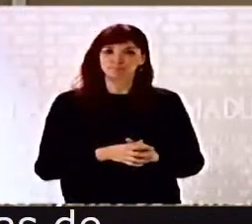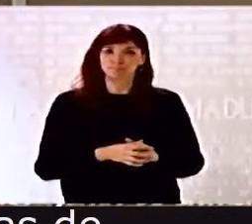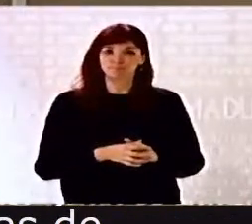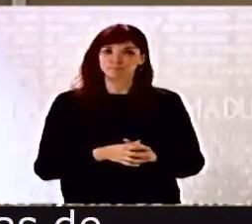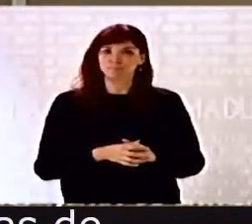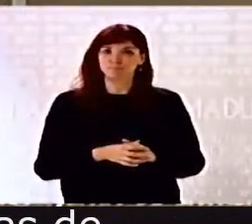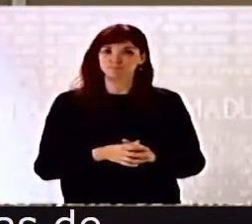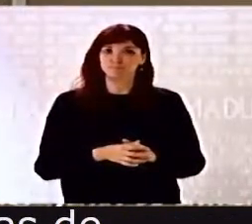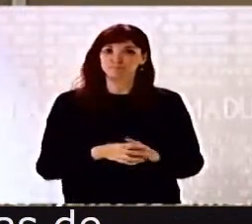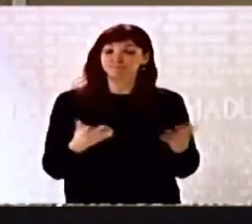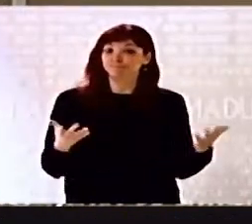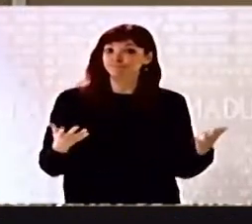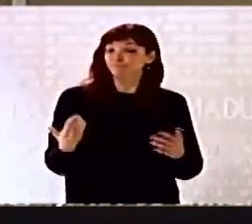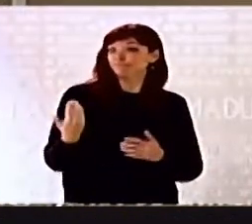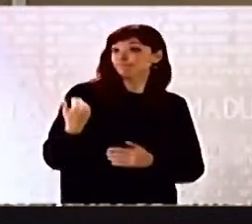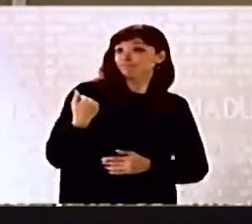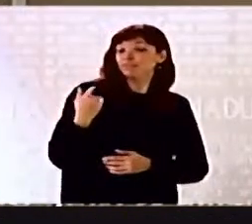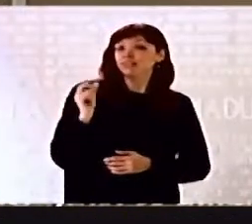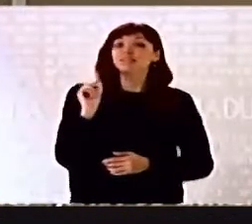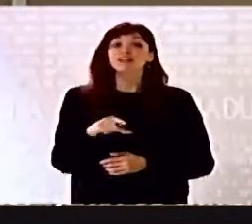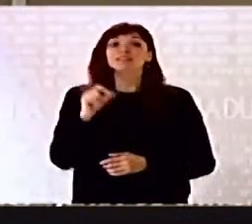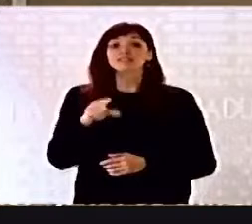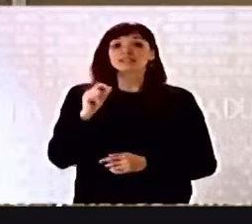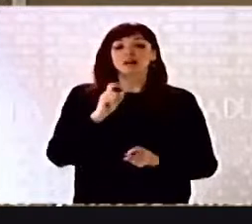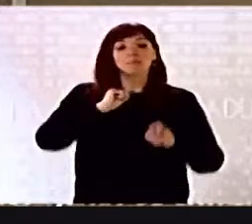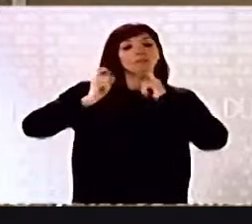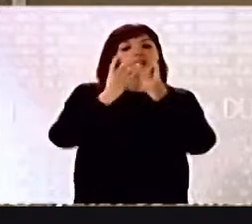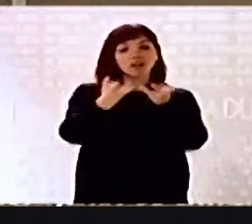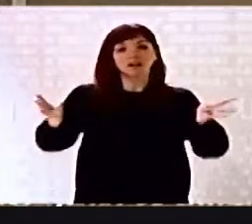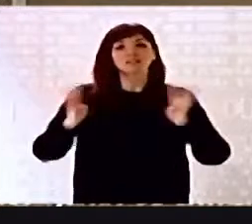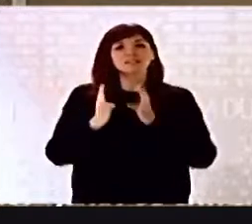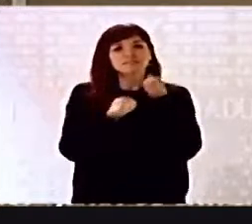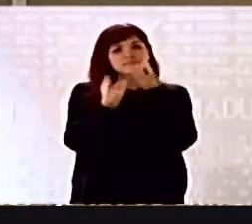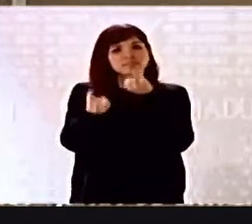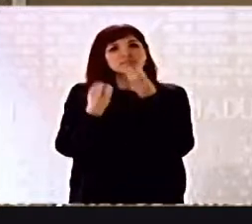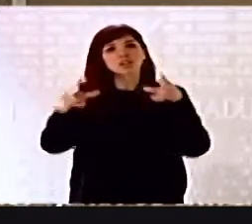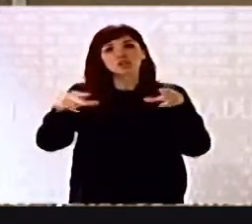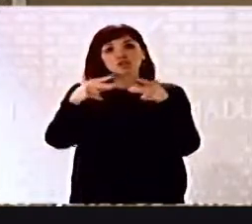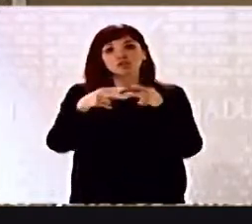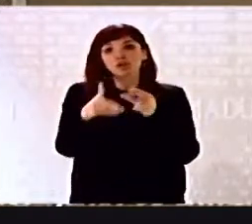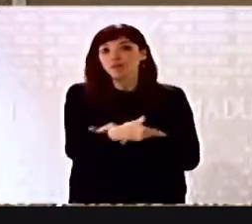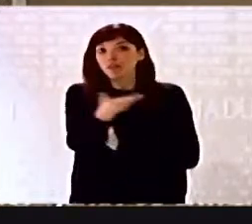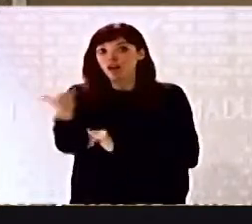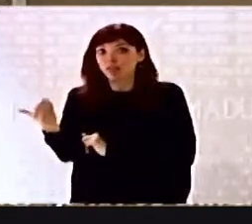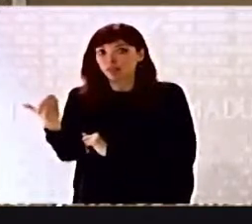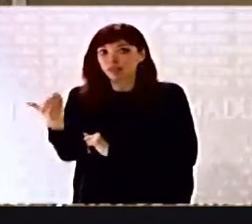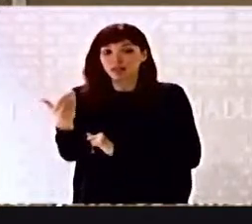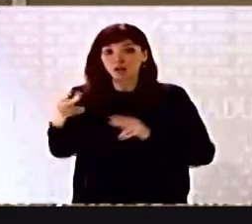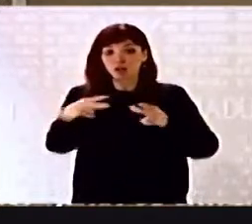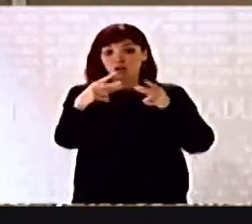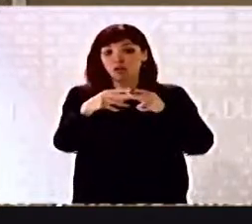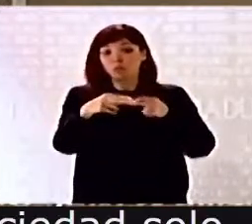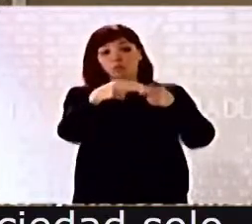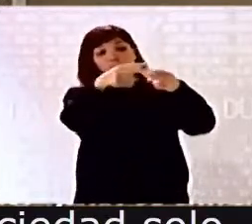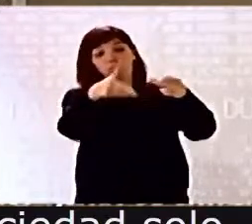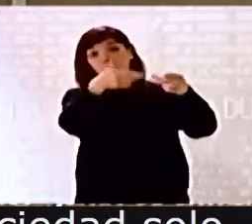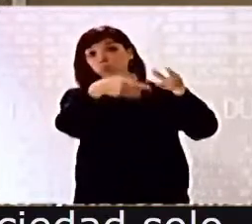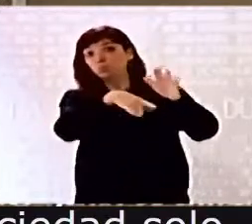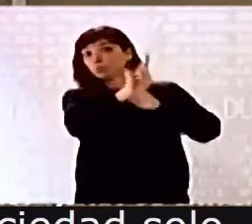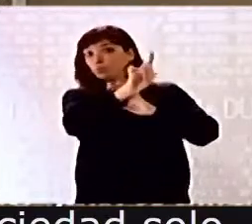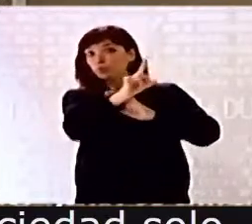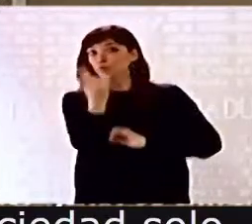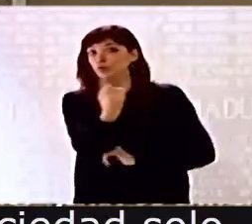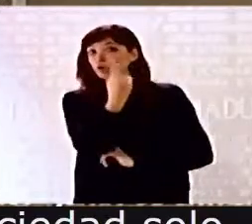Lo decía en anteriores ruedas de prensa, la sociedad sola, no puede salir de esto sin